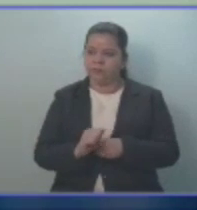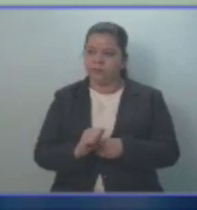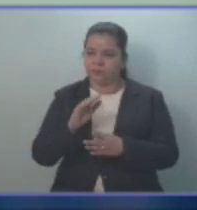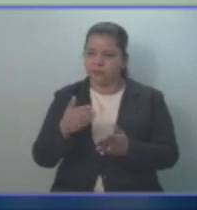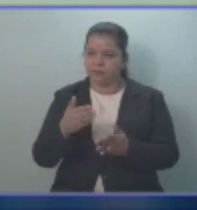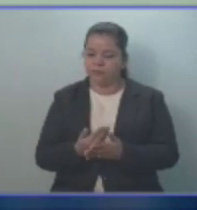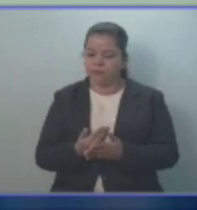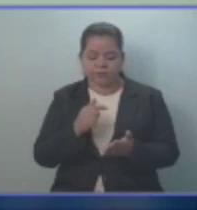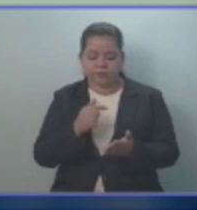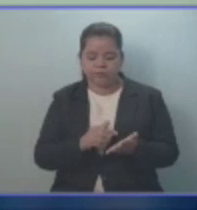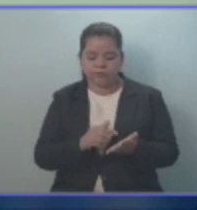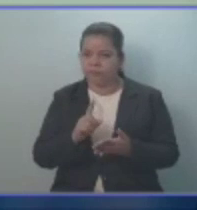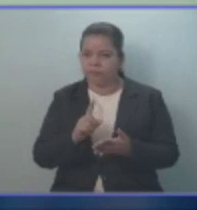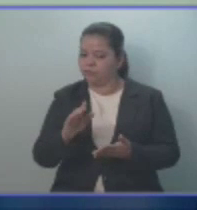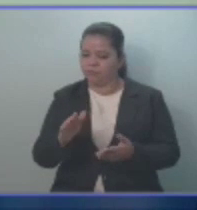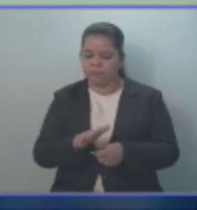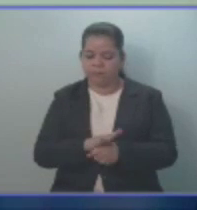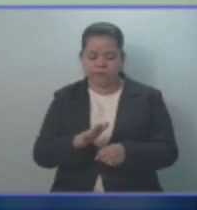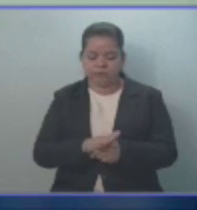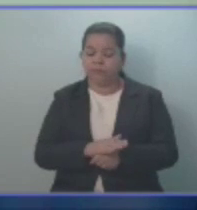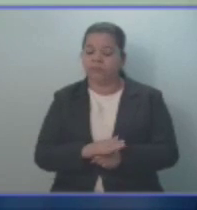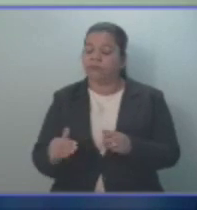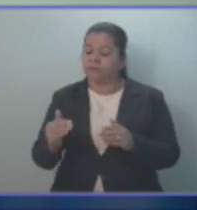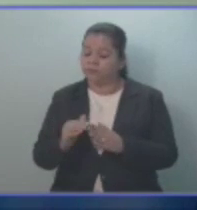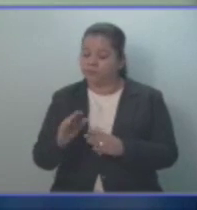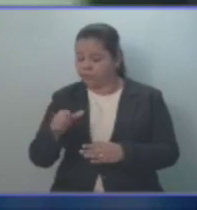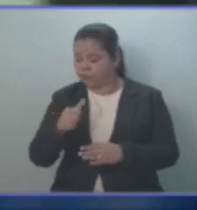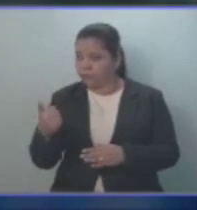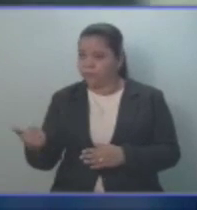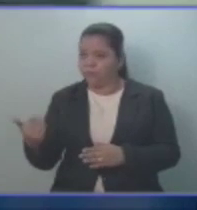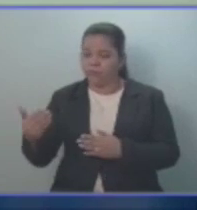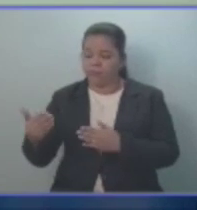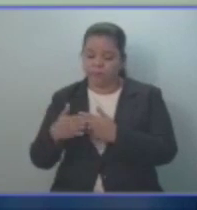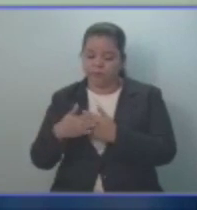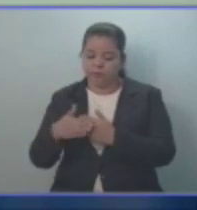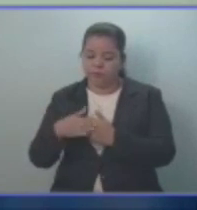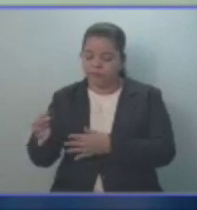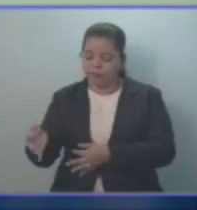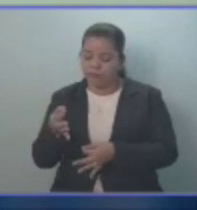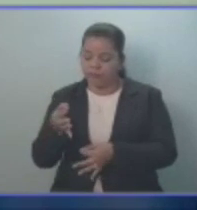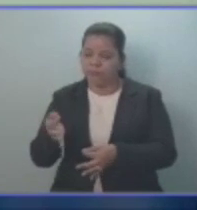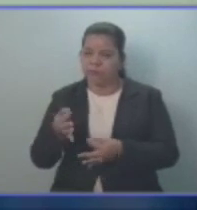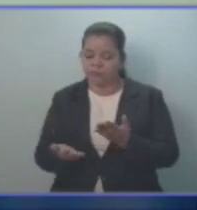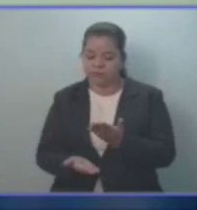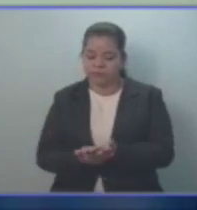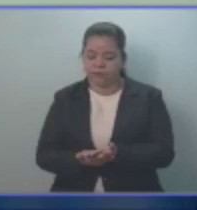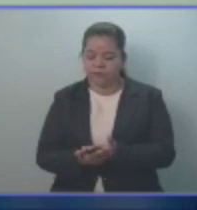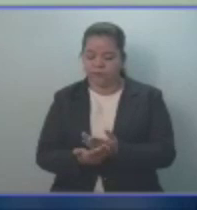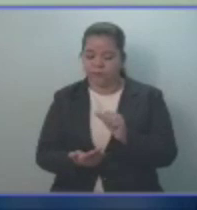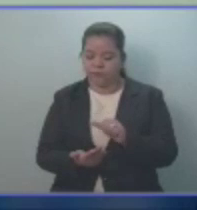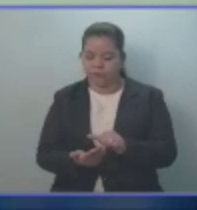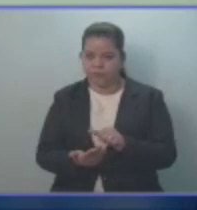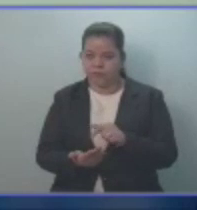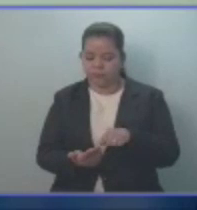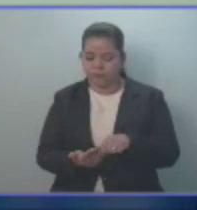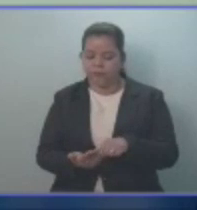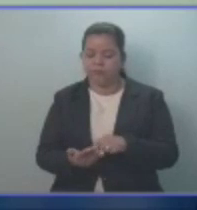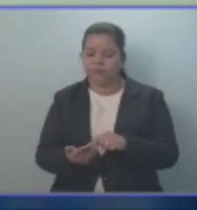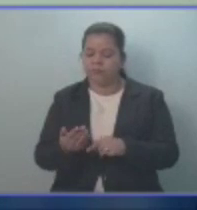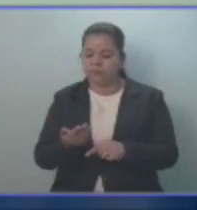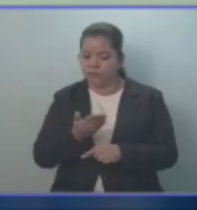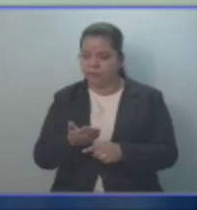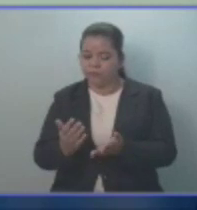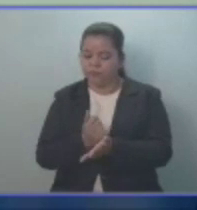una parte, así como las siguientes notificaciones. Anexo A. Impuestos respecto de los